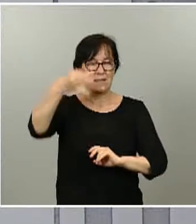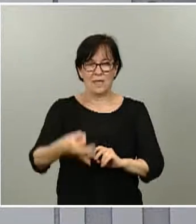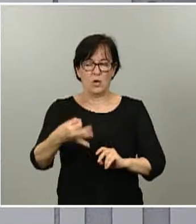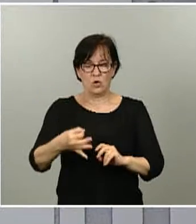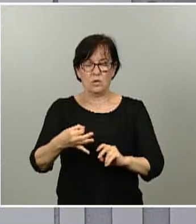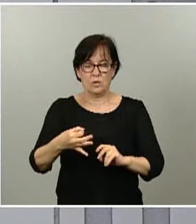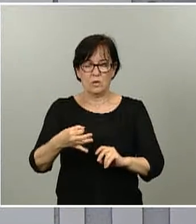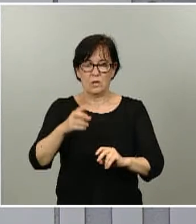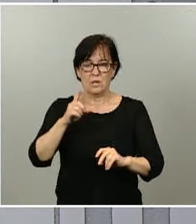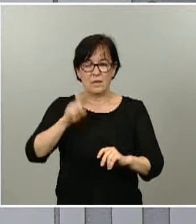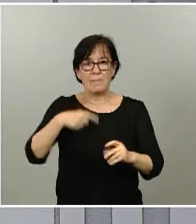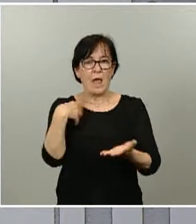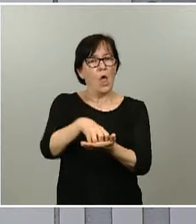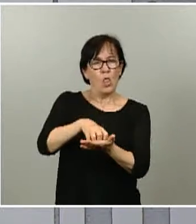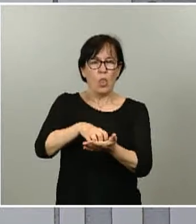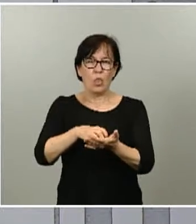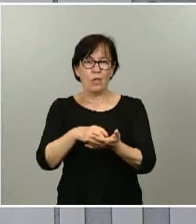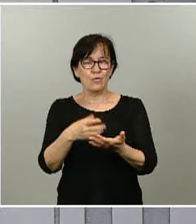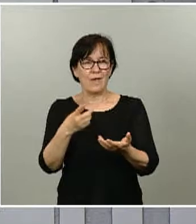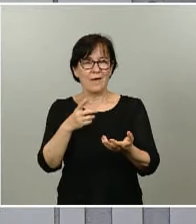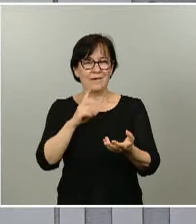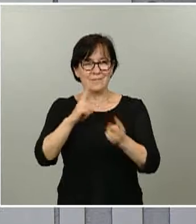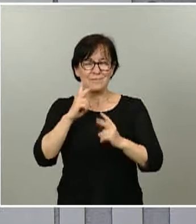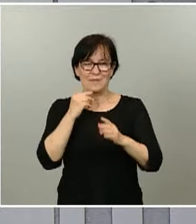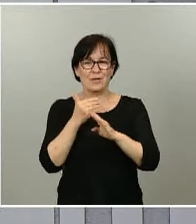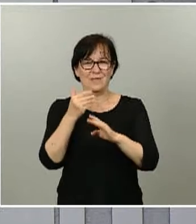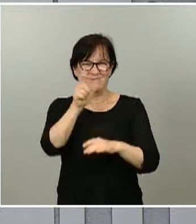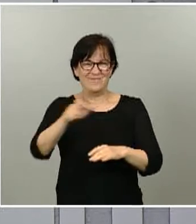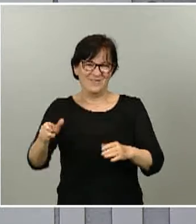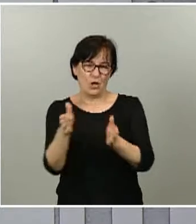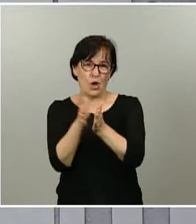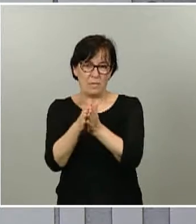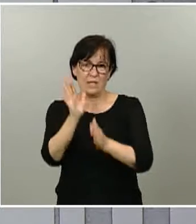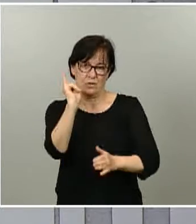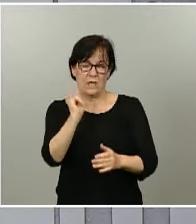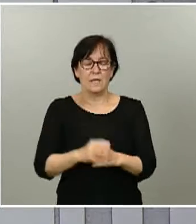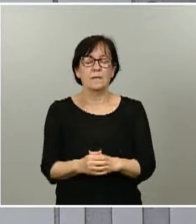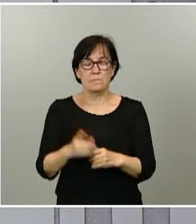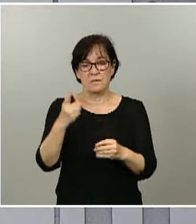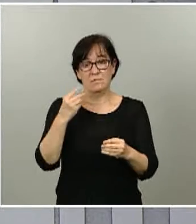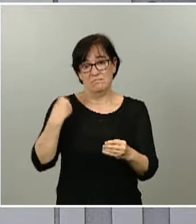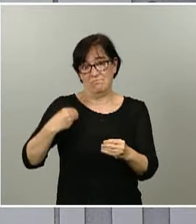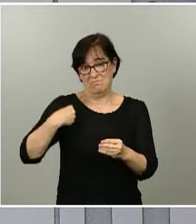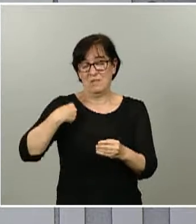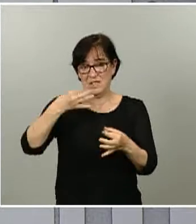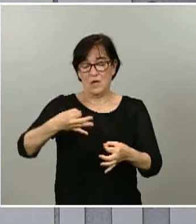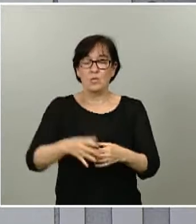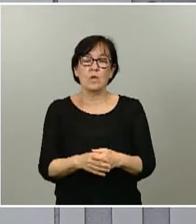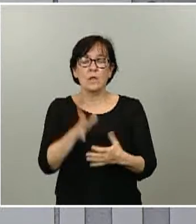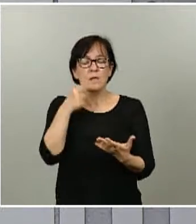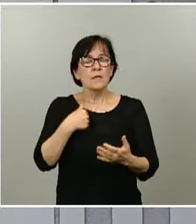algunas inquietudes que tienen el resto de compañeros que posteriormente van a preguntar también. Yo quiero decir, en primer